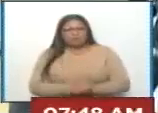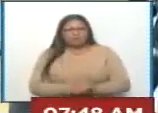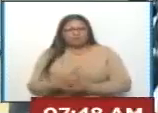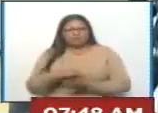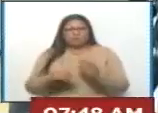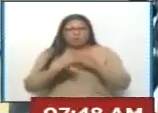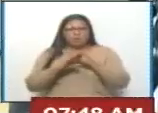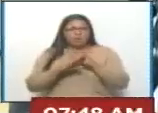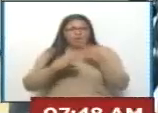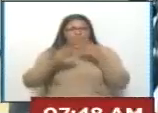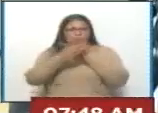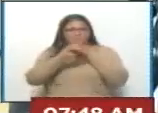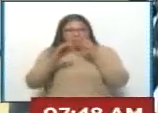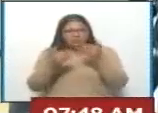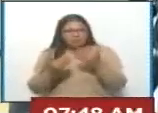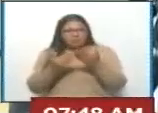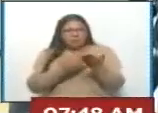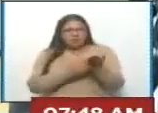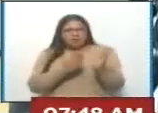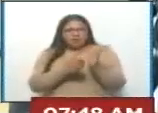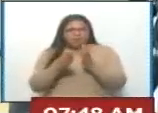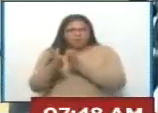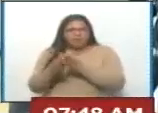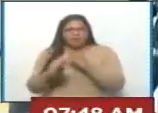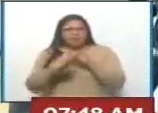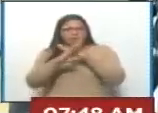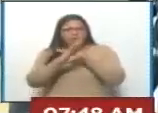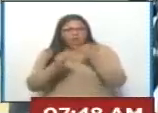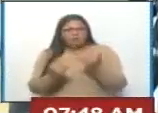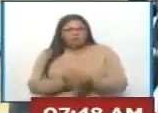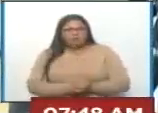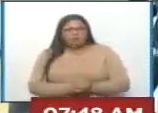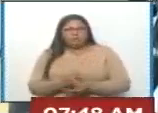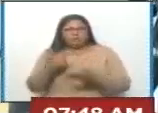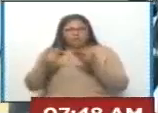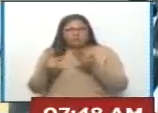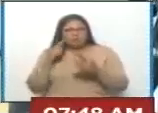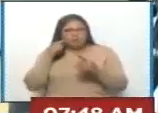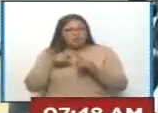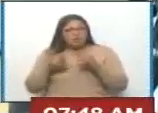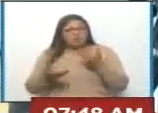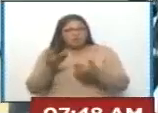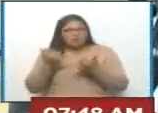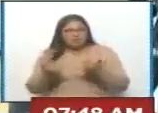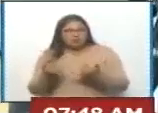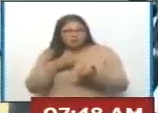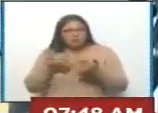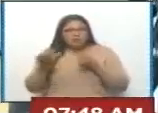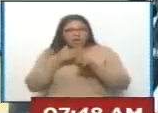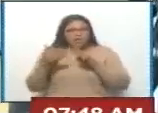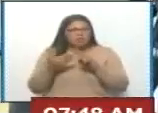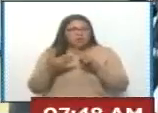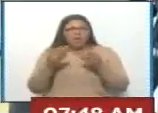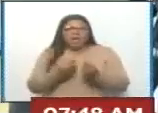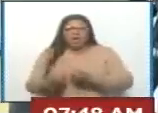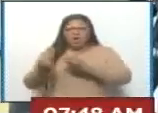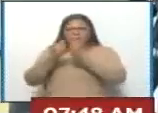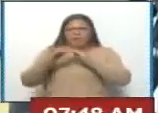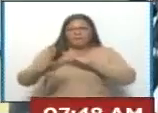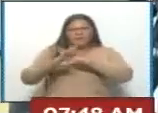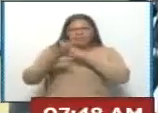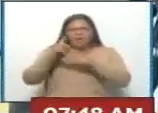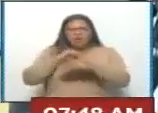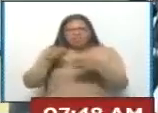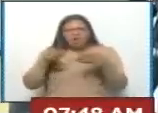diplomático, además del bloqueo. Pero uno de los elementos esenciales fue la agresión económica para impactar a toda